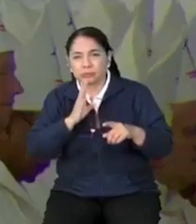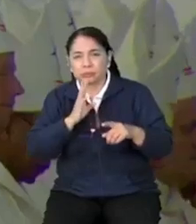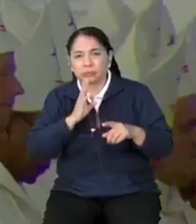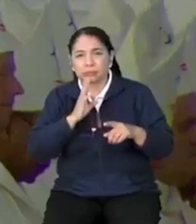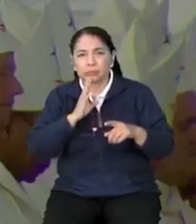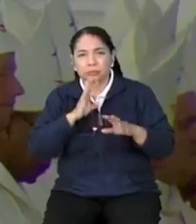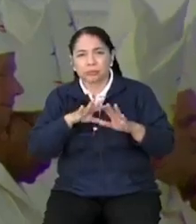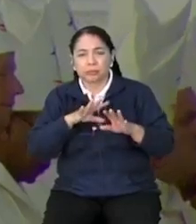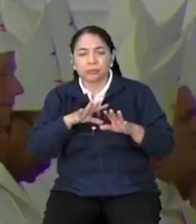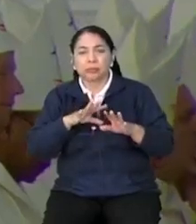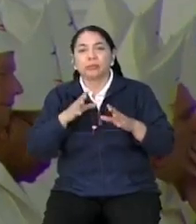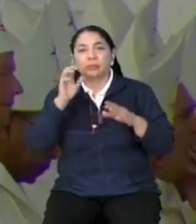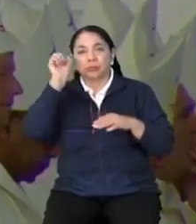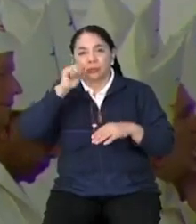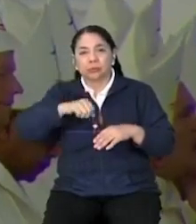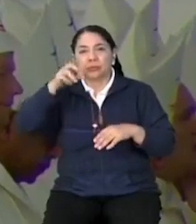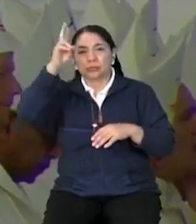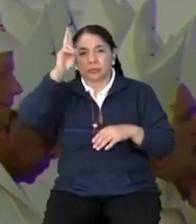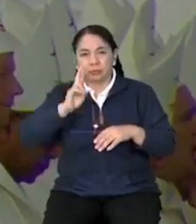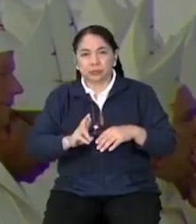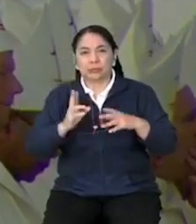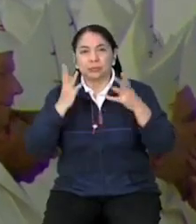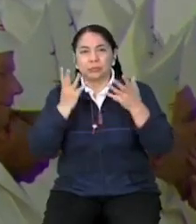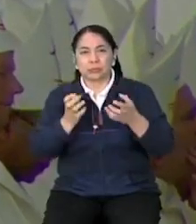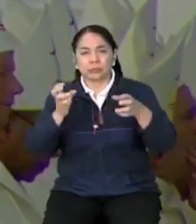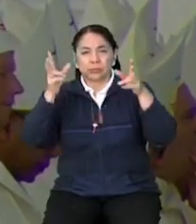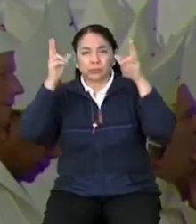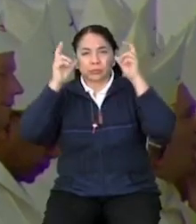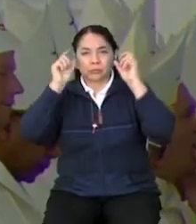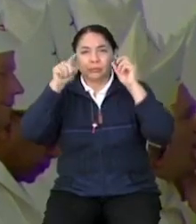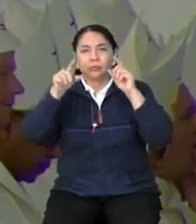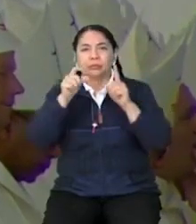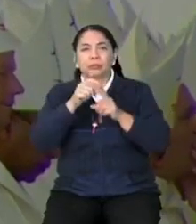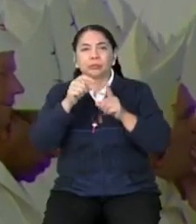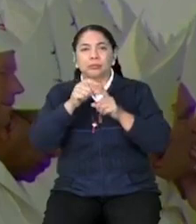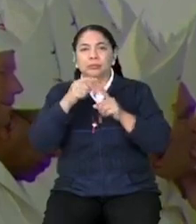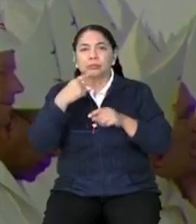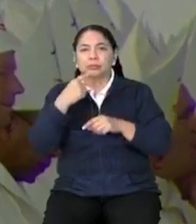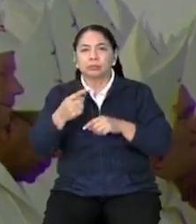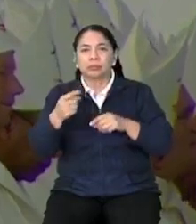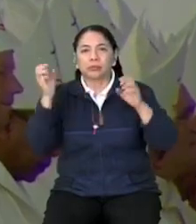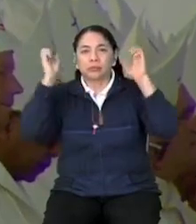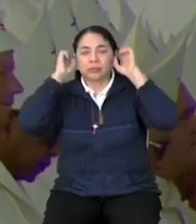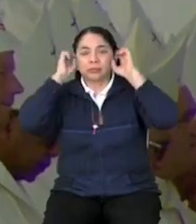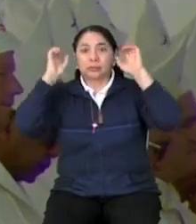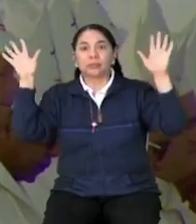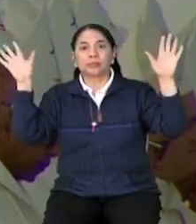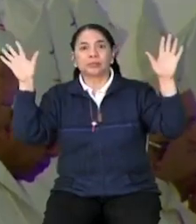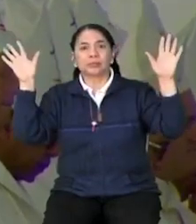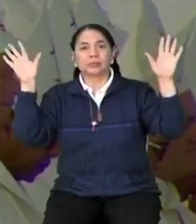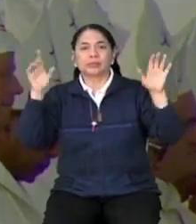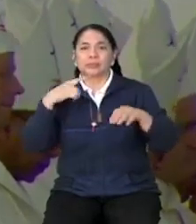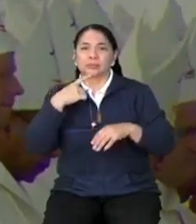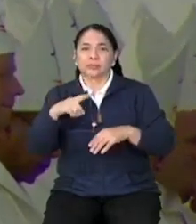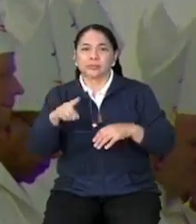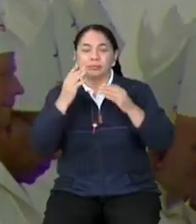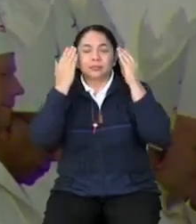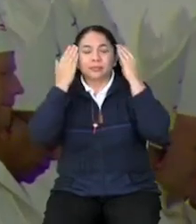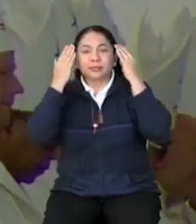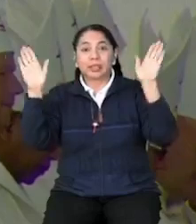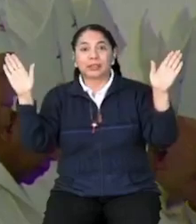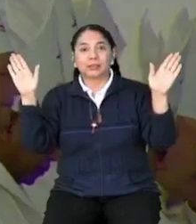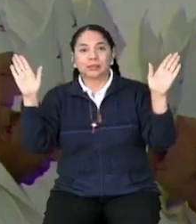señor Queremos escuchar tu palabra que nos diga efeta es decir